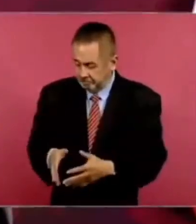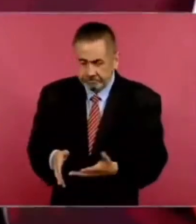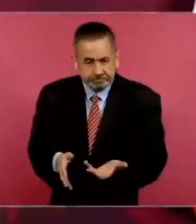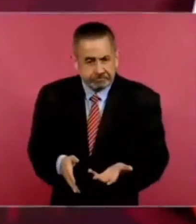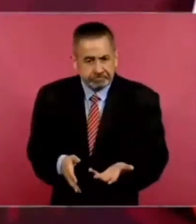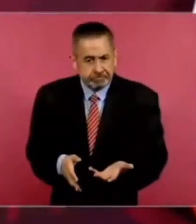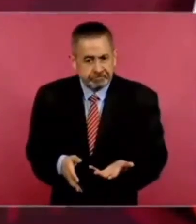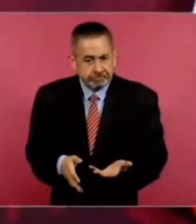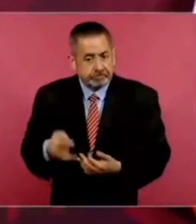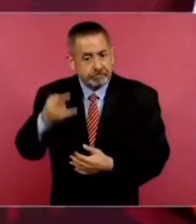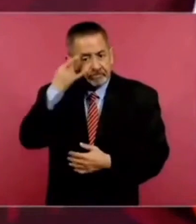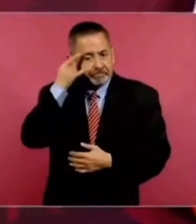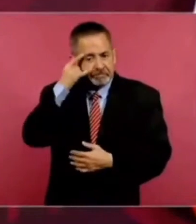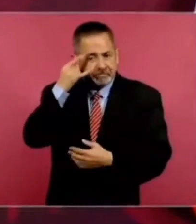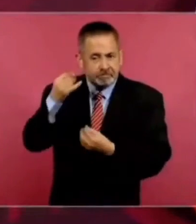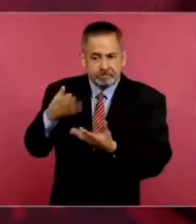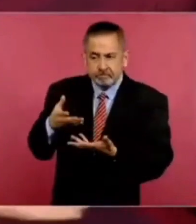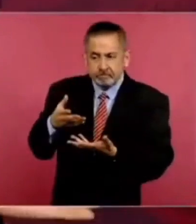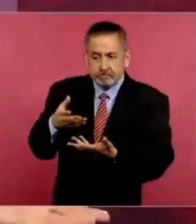y Campeche